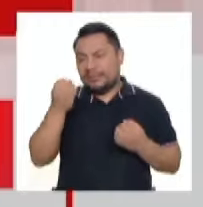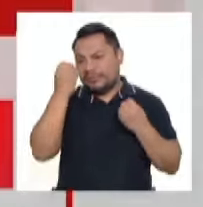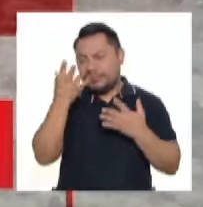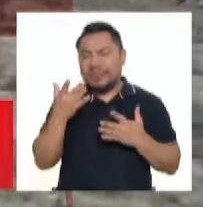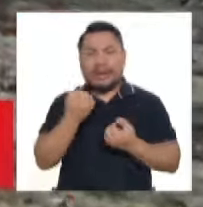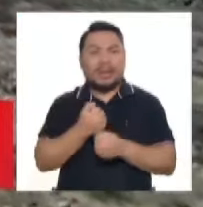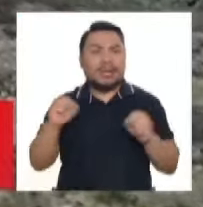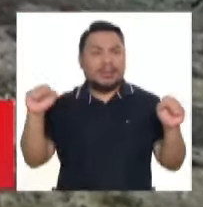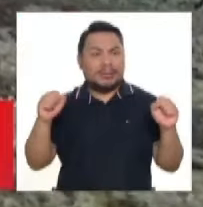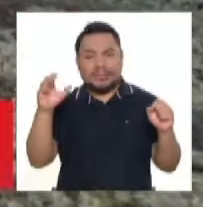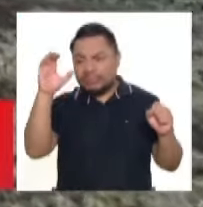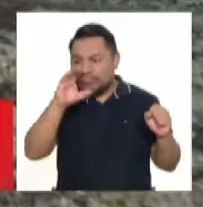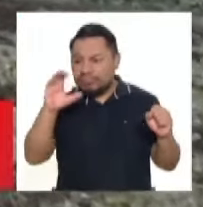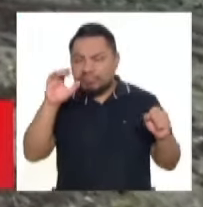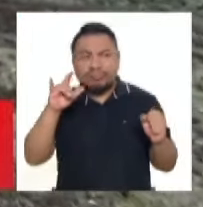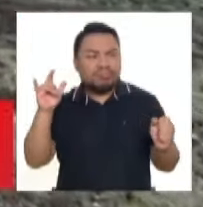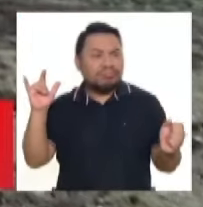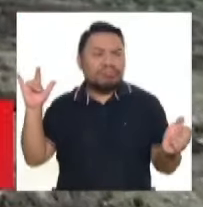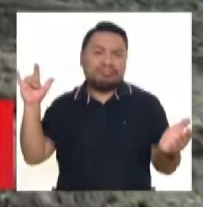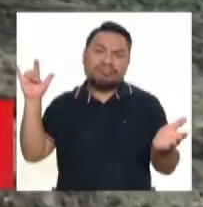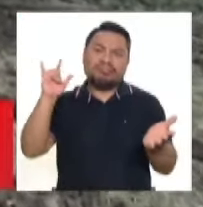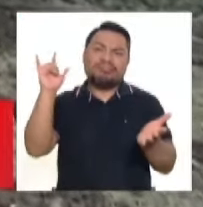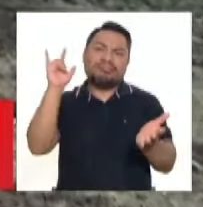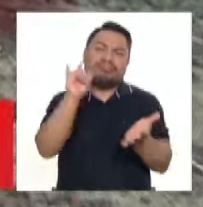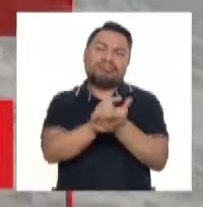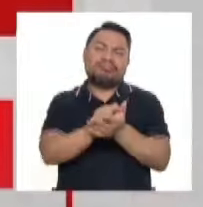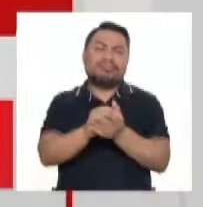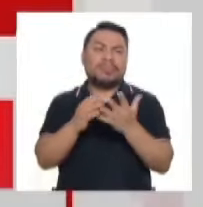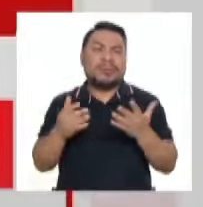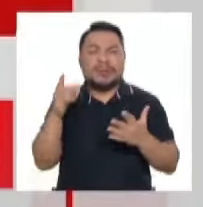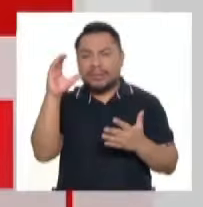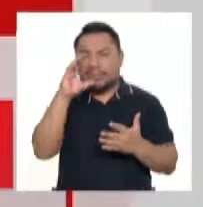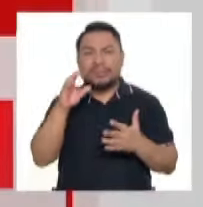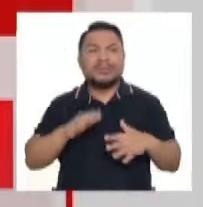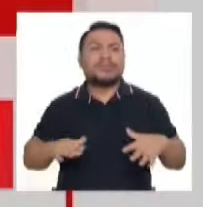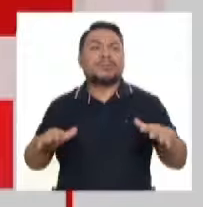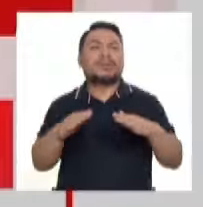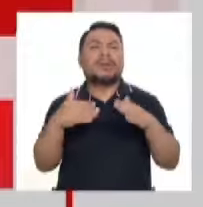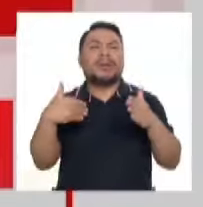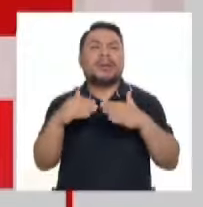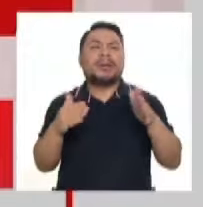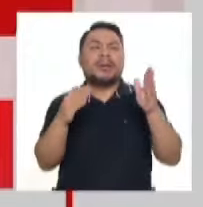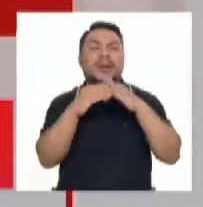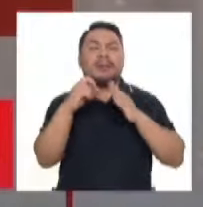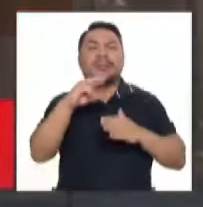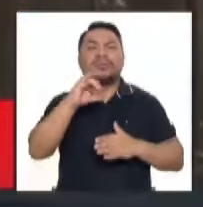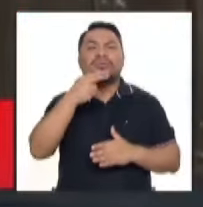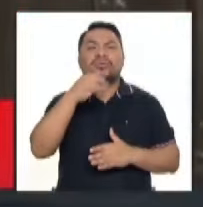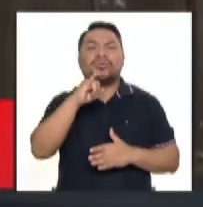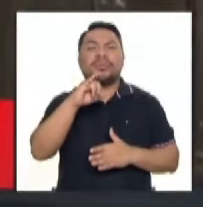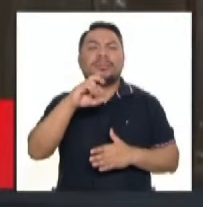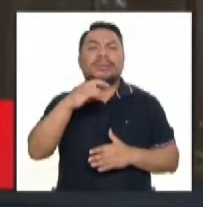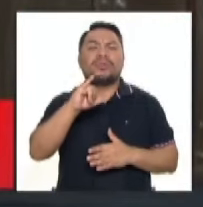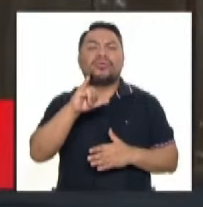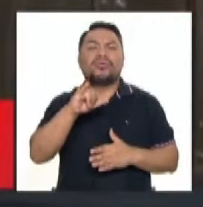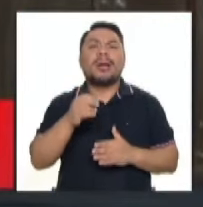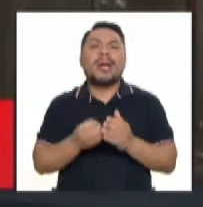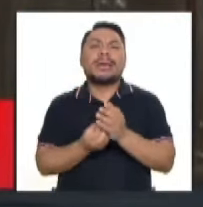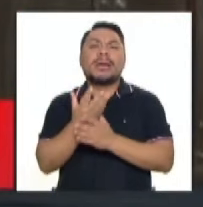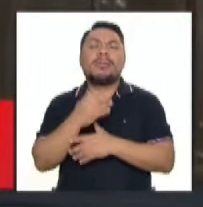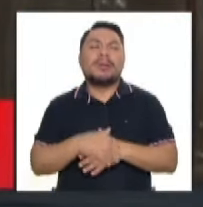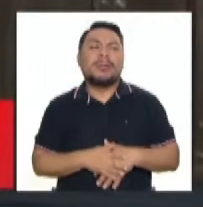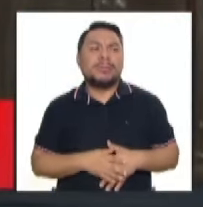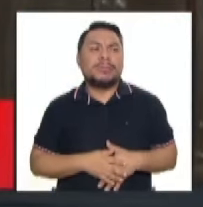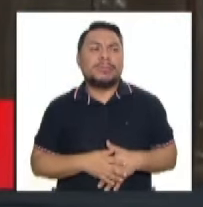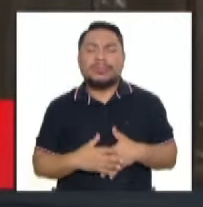de rescate ubicó la zona de impacto de la aeronave en la ladera oeste del Nevado Picchu Picchu, en Arequipa. Se descarta que el accidente